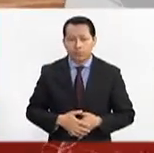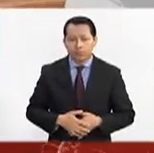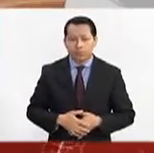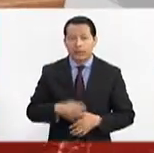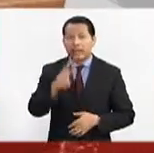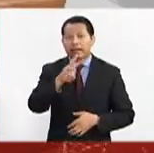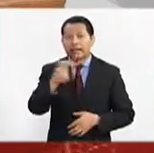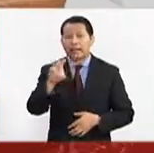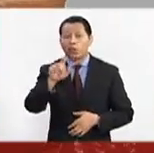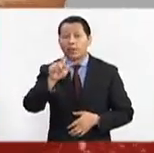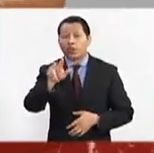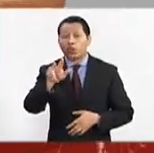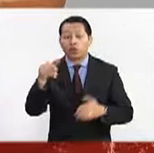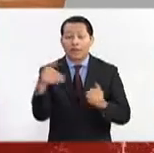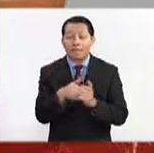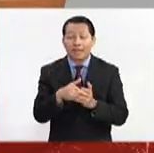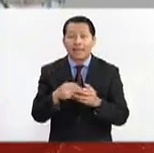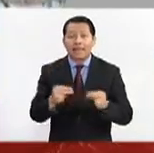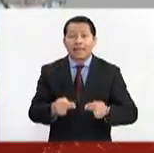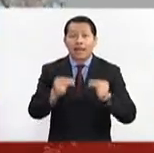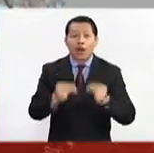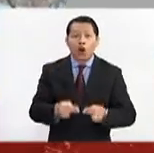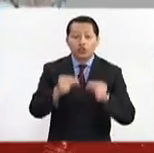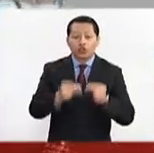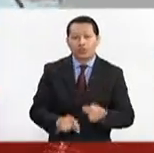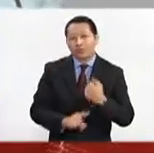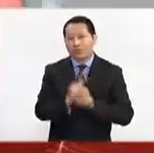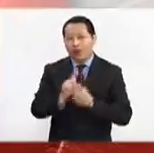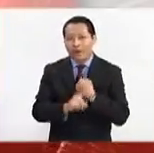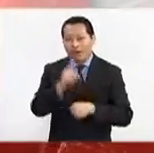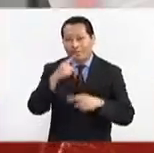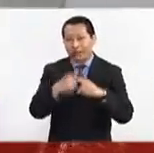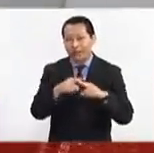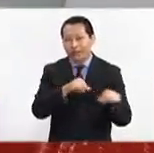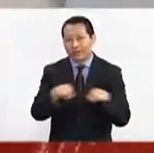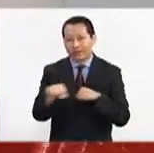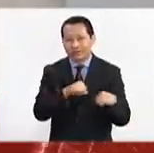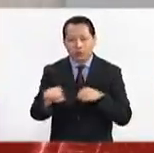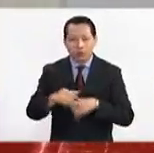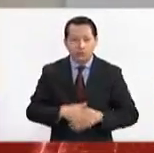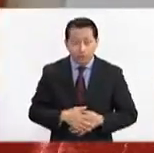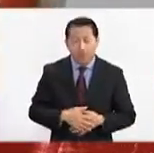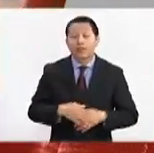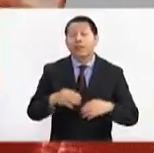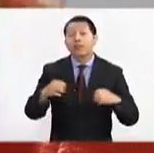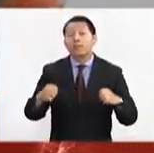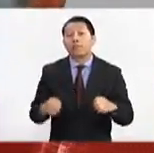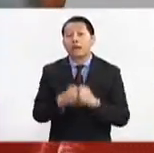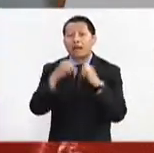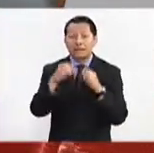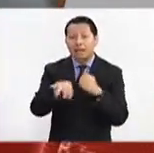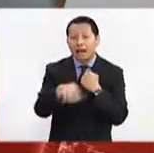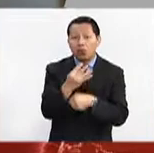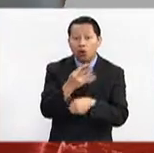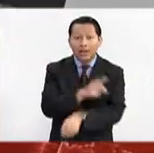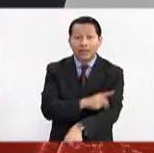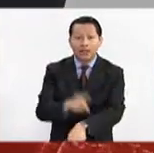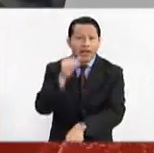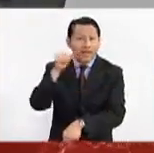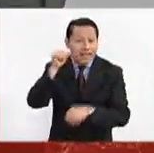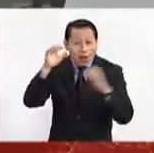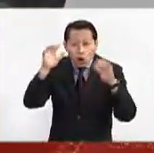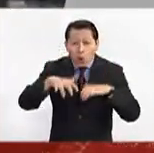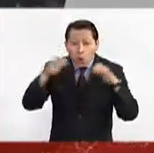de 328,000 negocios afectados por el terremoto. Alerta amarilla en 14 delegaciones por las lluvias de ayer.